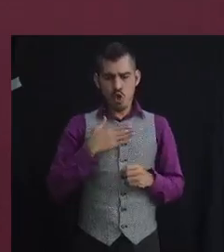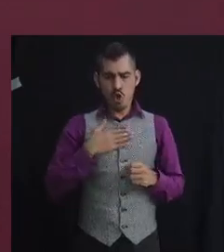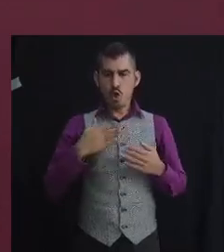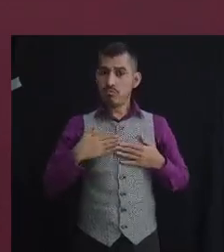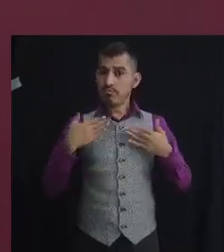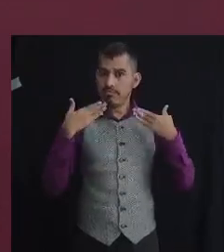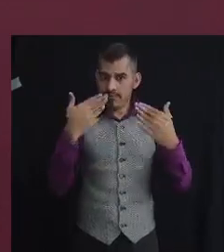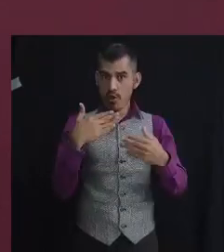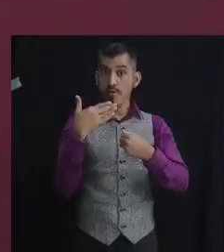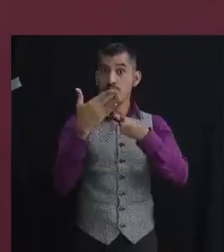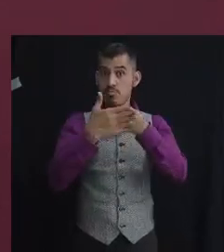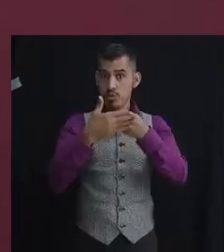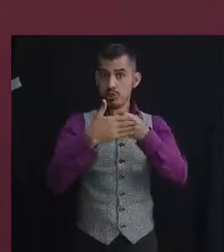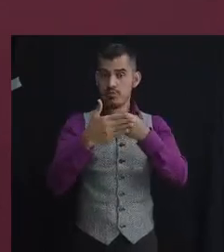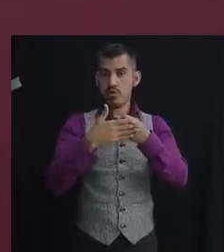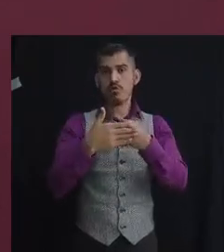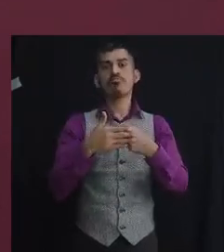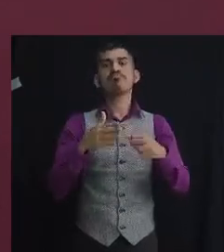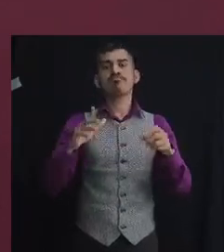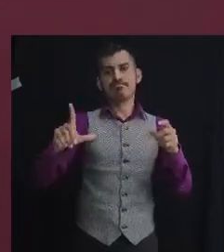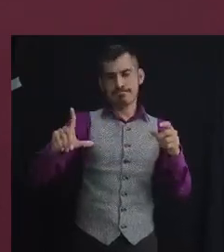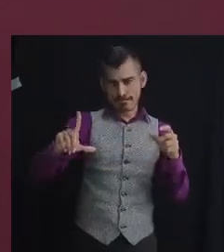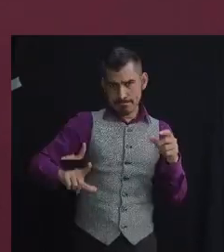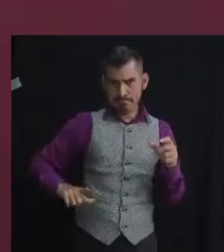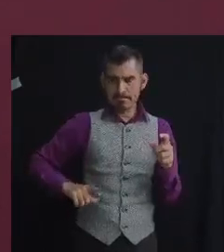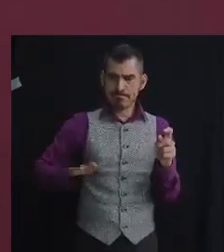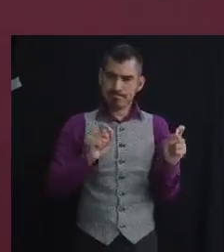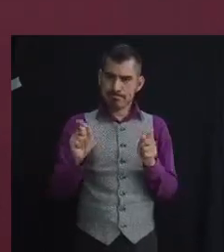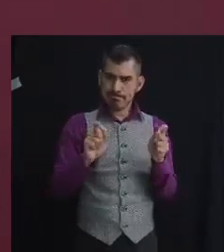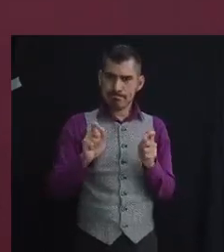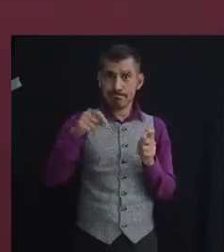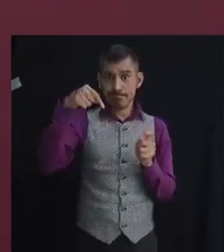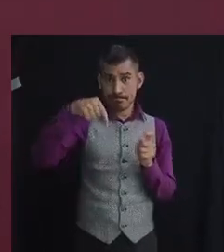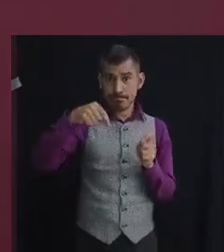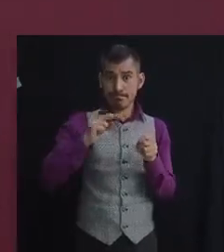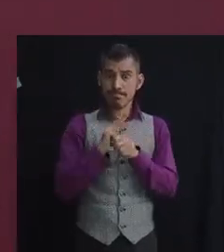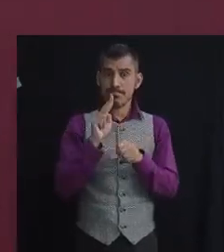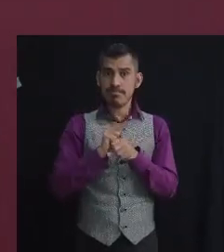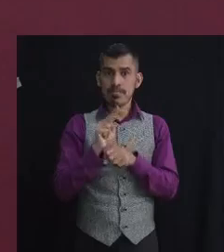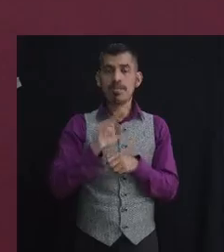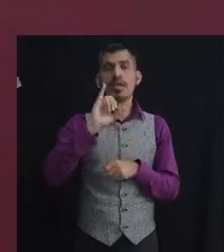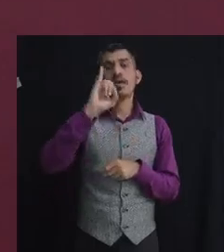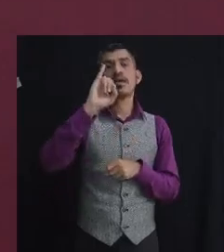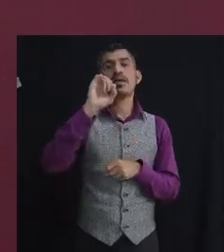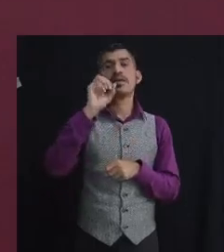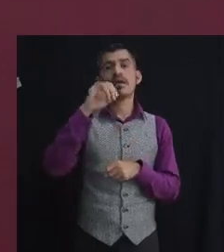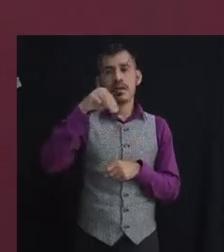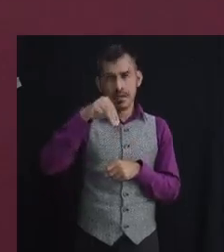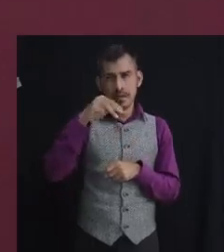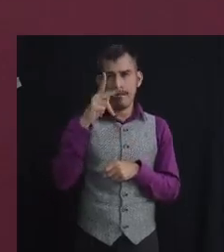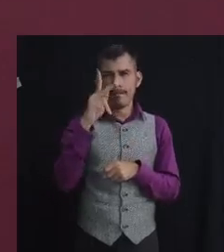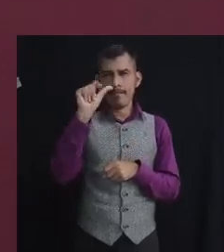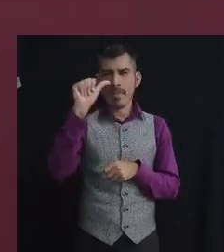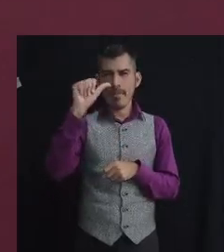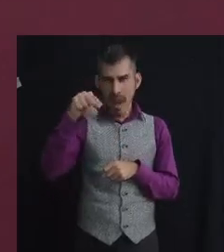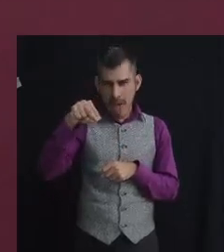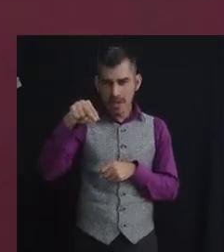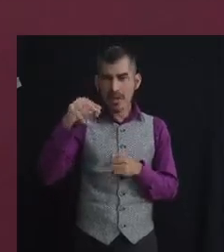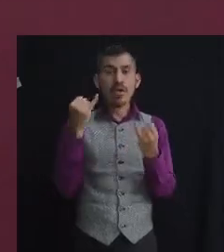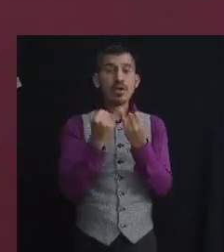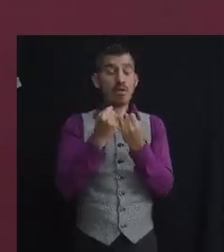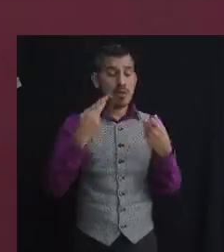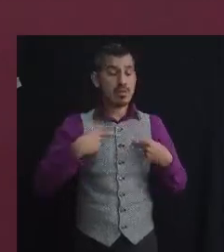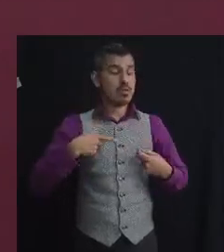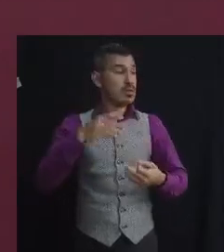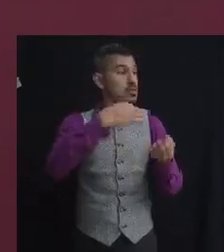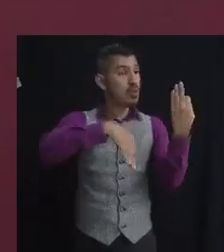los integrantes del Consejo Directivo del Instituto Municipal de Planeación y la ciudadanía en su conjunto sabrán